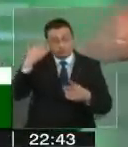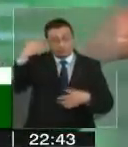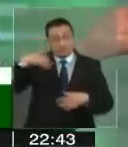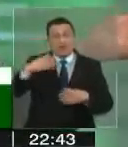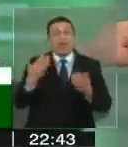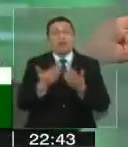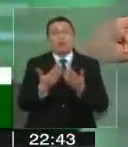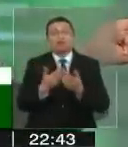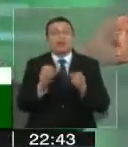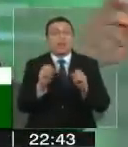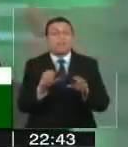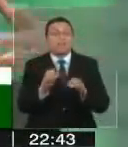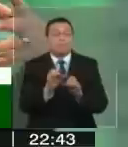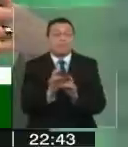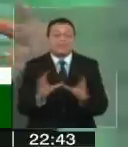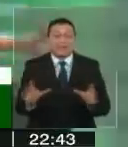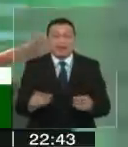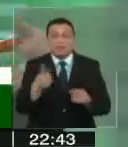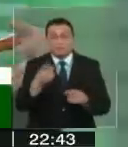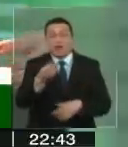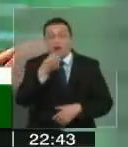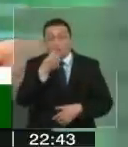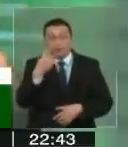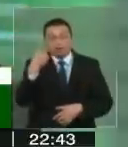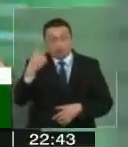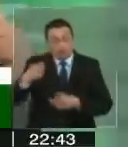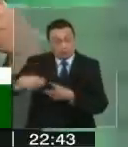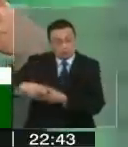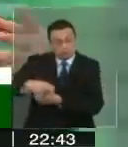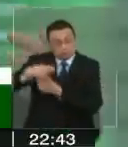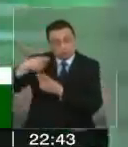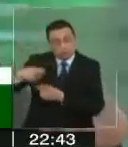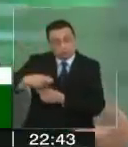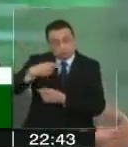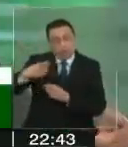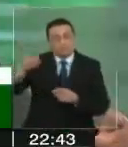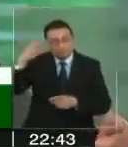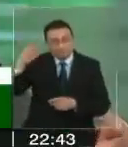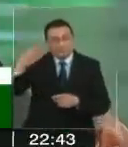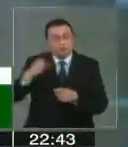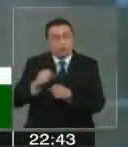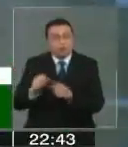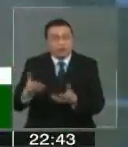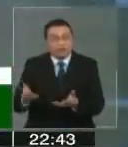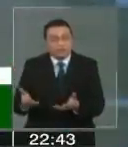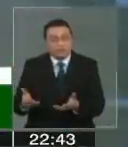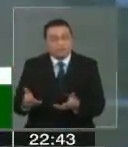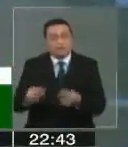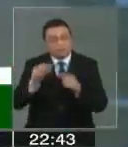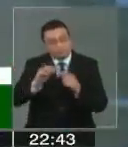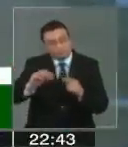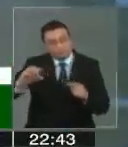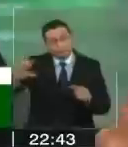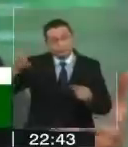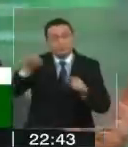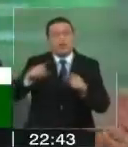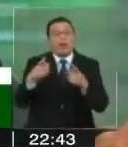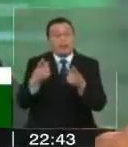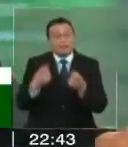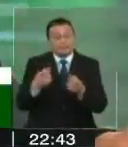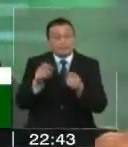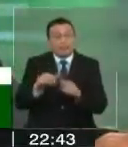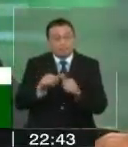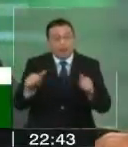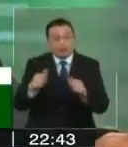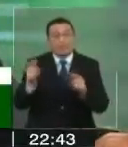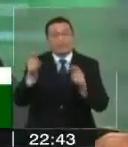educación especial, por ejemplo. Aprender a comer solo, tomar la cuchara, todavía es su proceso de aprendizaje. Y necesita seguir